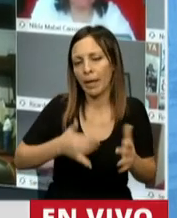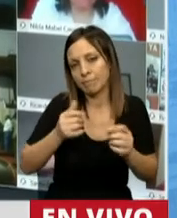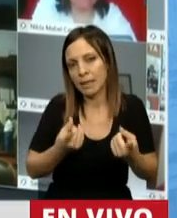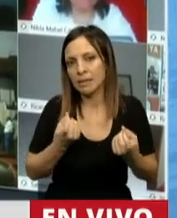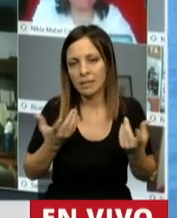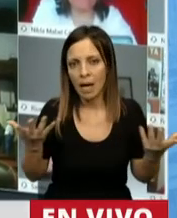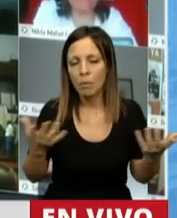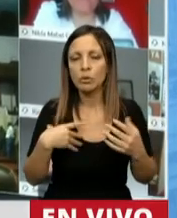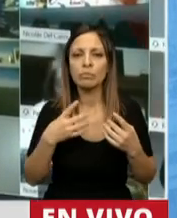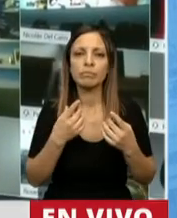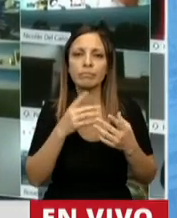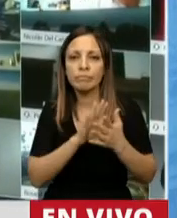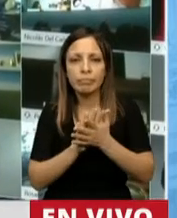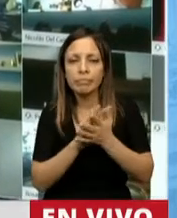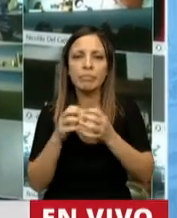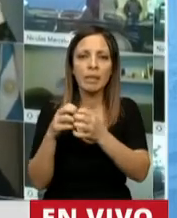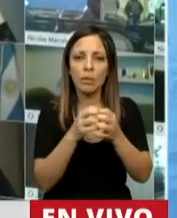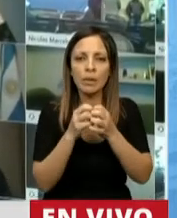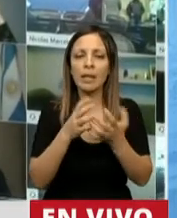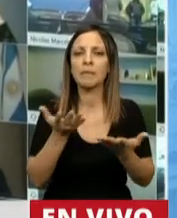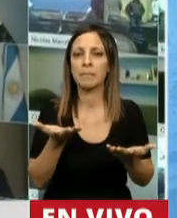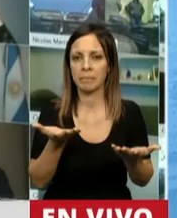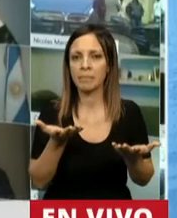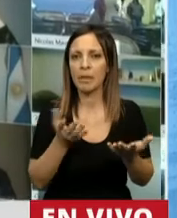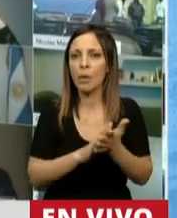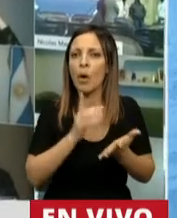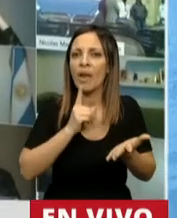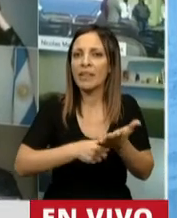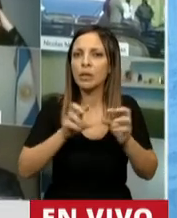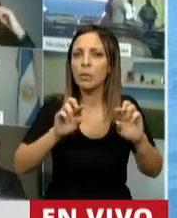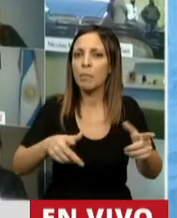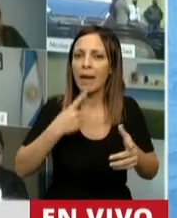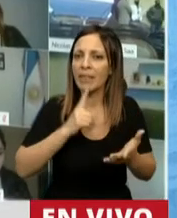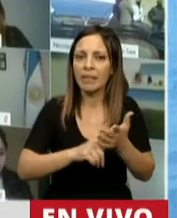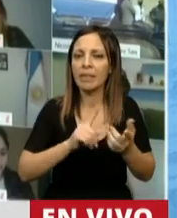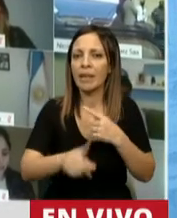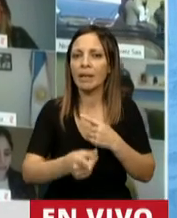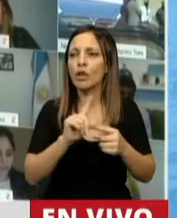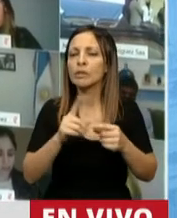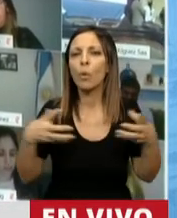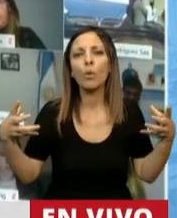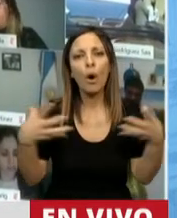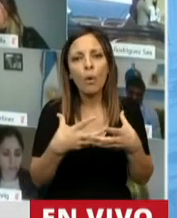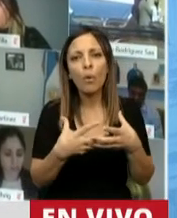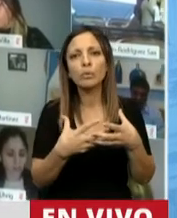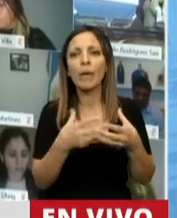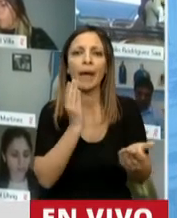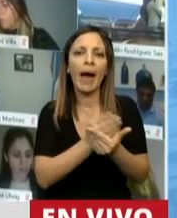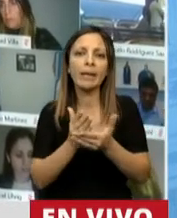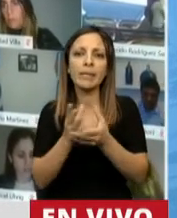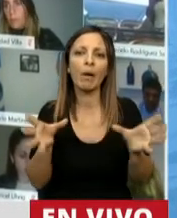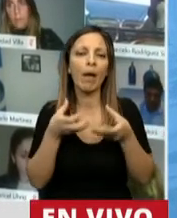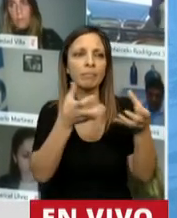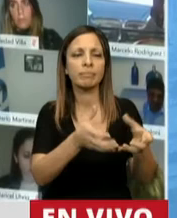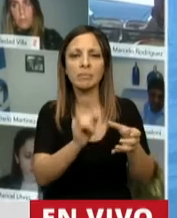discutir sobre una cuestión concreta, es un presupuesto que no es un conjunto de formas, no es un conjunto de archivos con